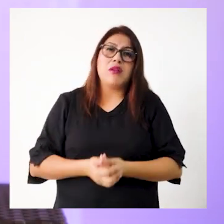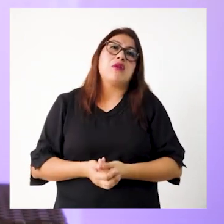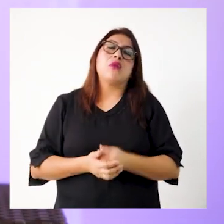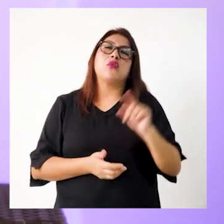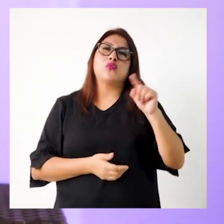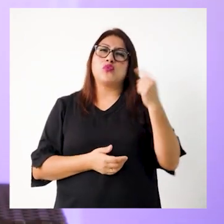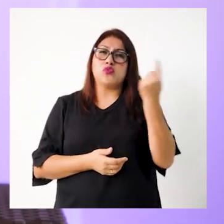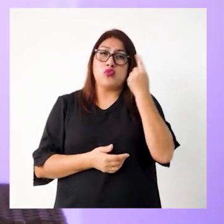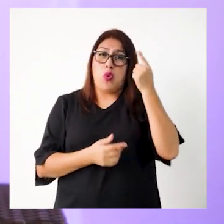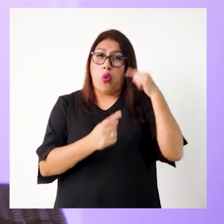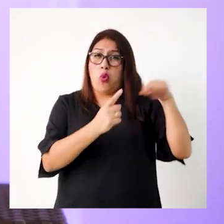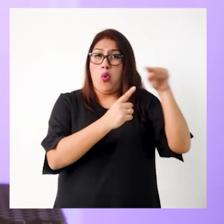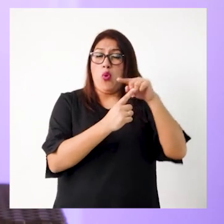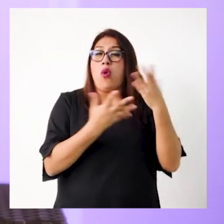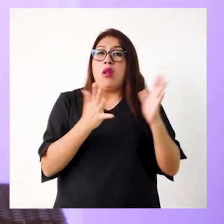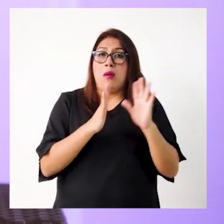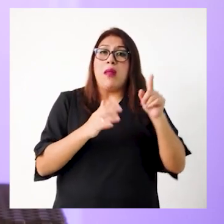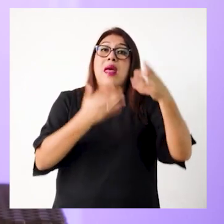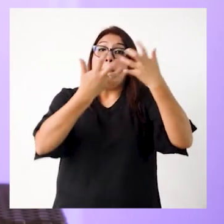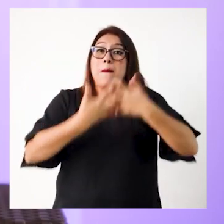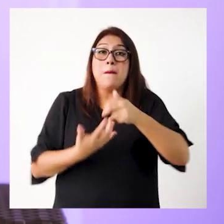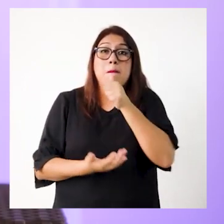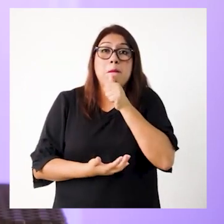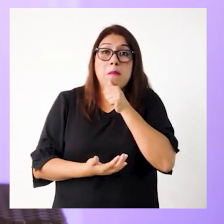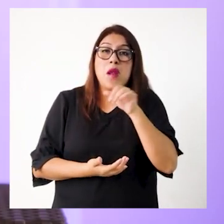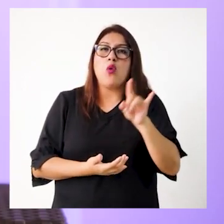solamente el Estado, la empresa privada de uso público.